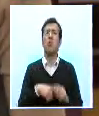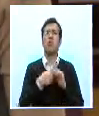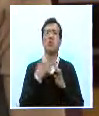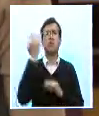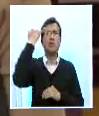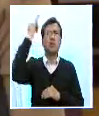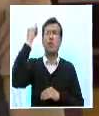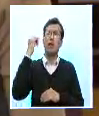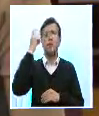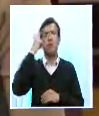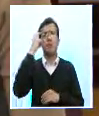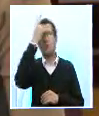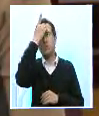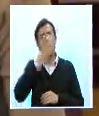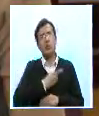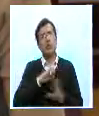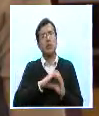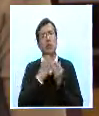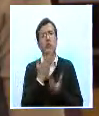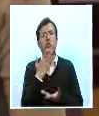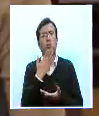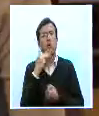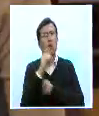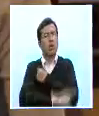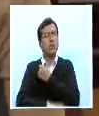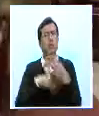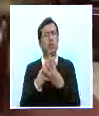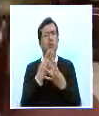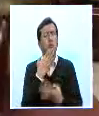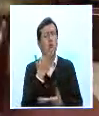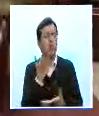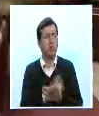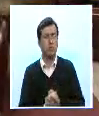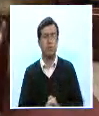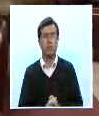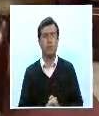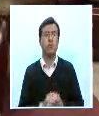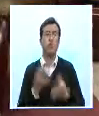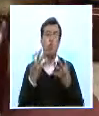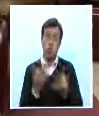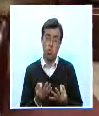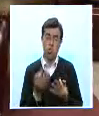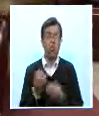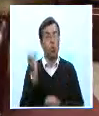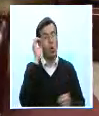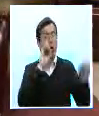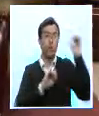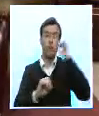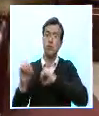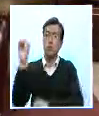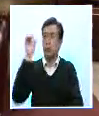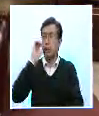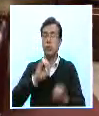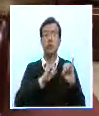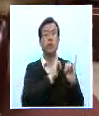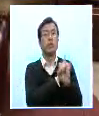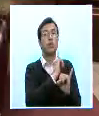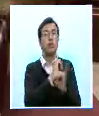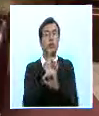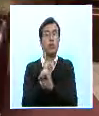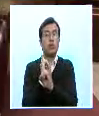la comisión decidió establecer esta sanción de pena privativa de libertad no sobre todo recibimos observaciones observaciones de instituciones